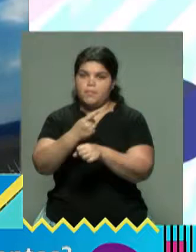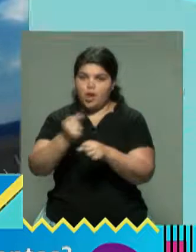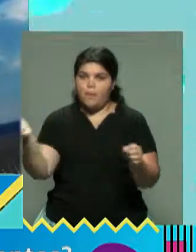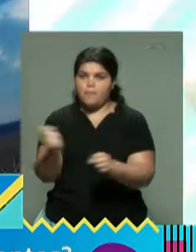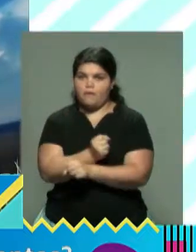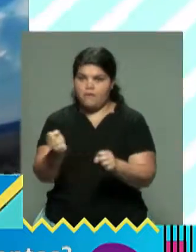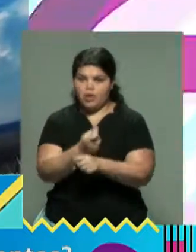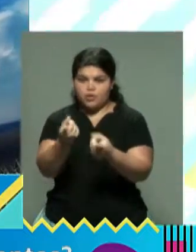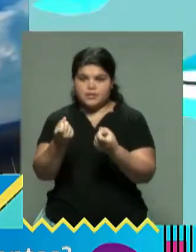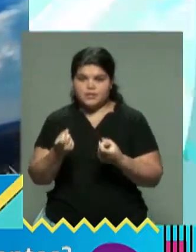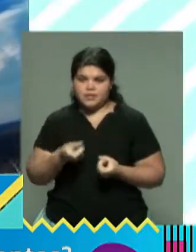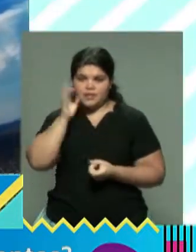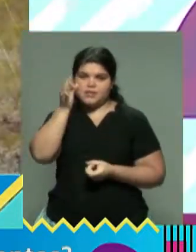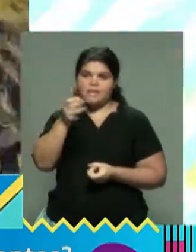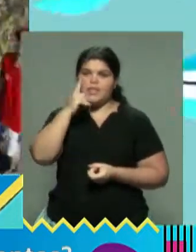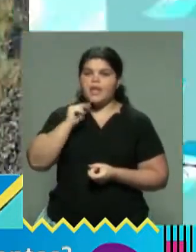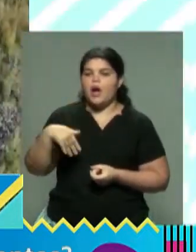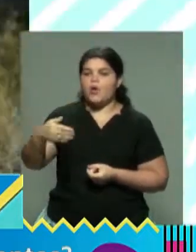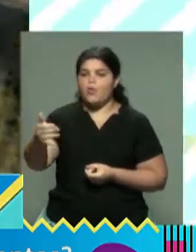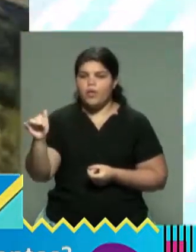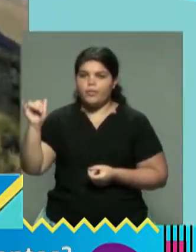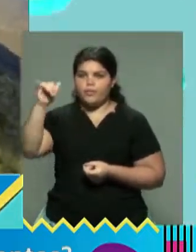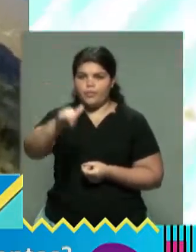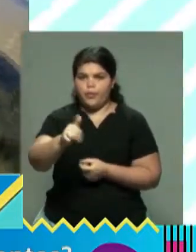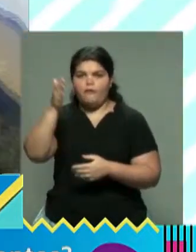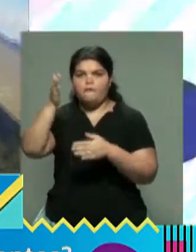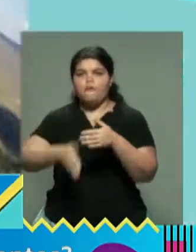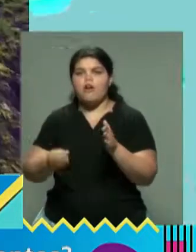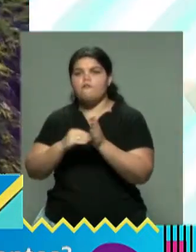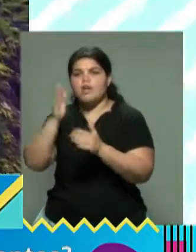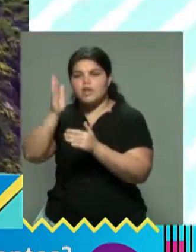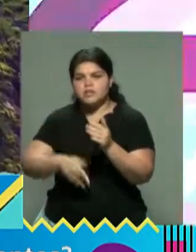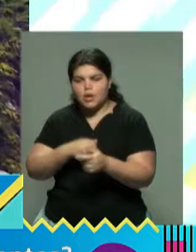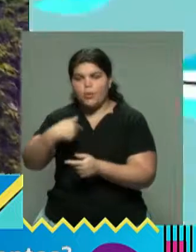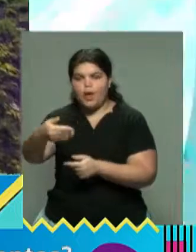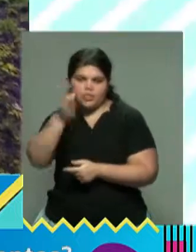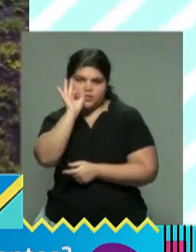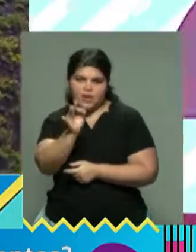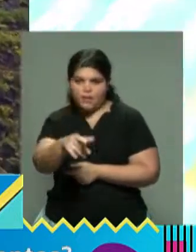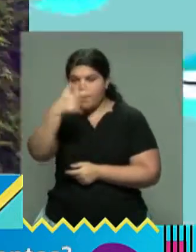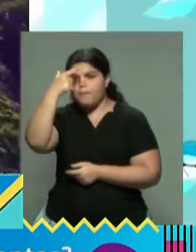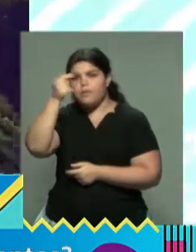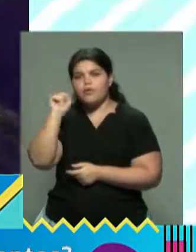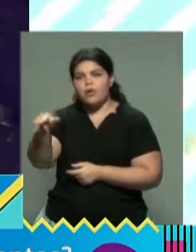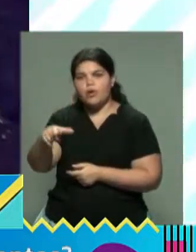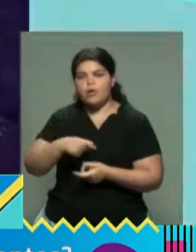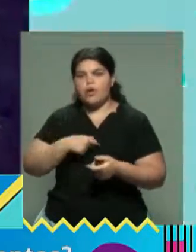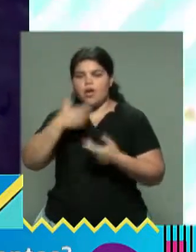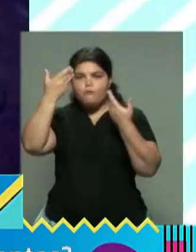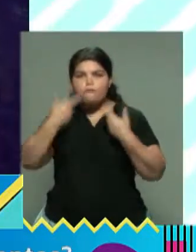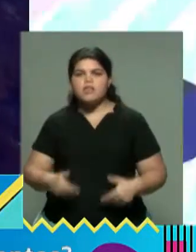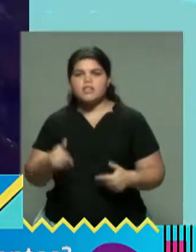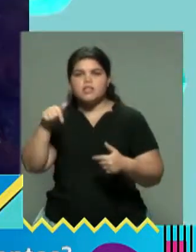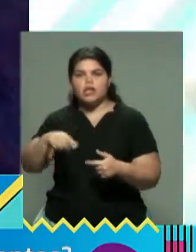ya saben qué día, cuándo se te vence el seguro del avión, sabe cuándo el piloto se le vence el psicofísico, el piloto tándem,